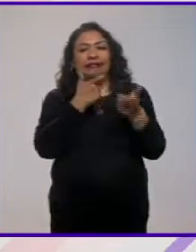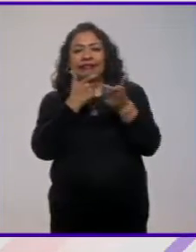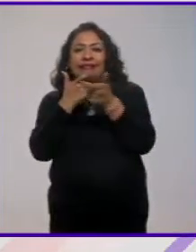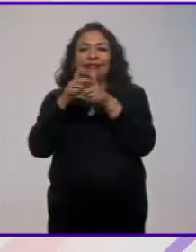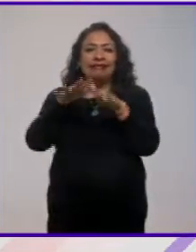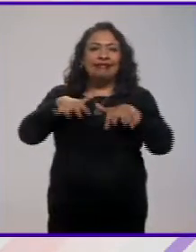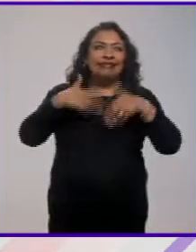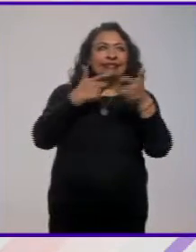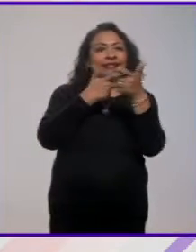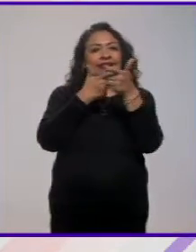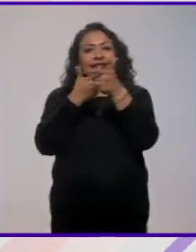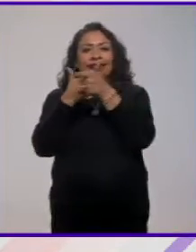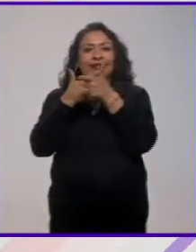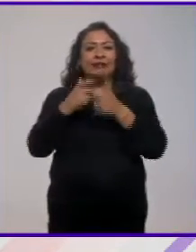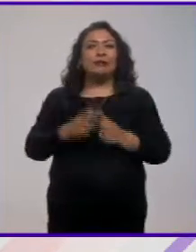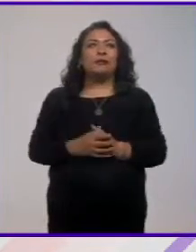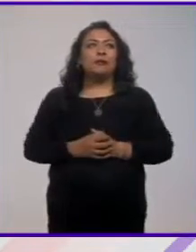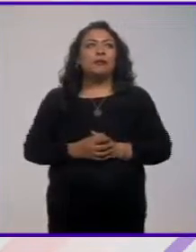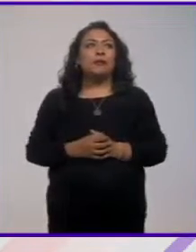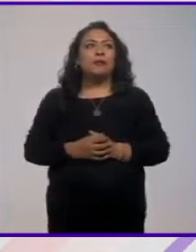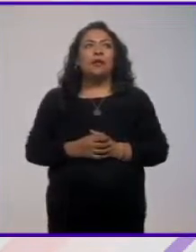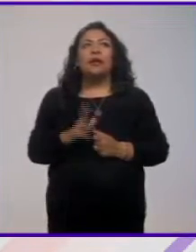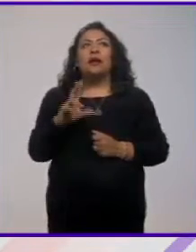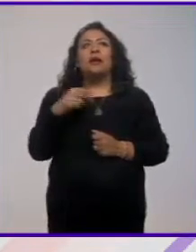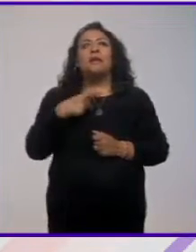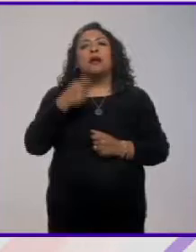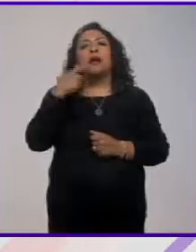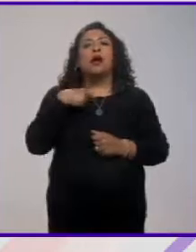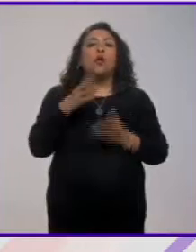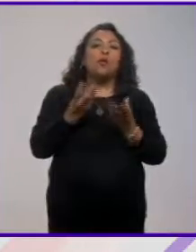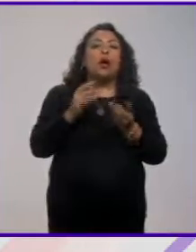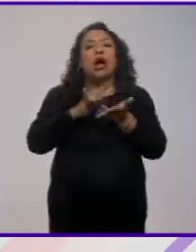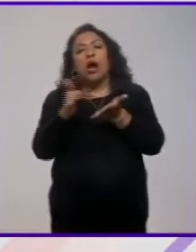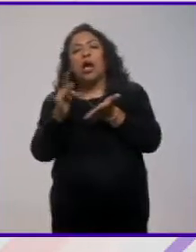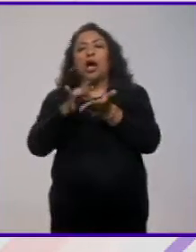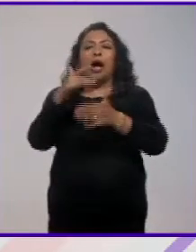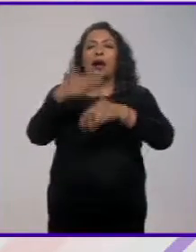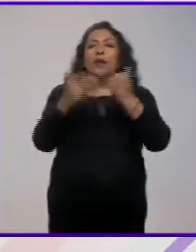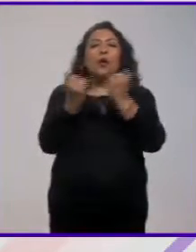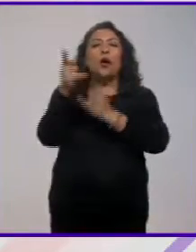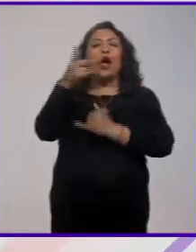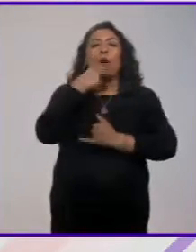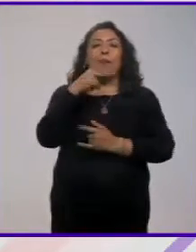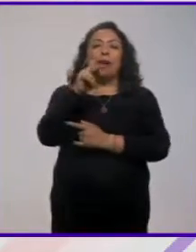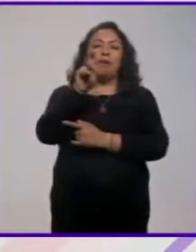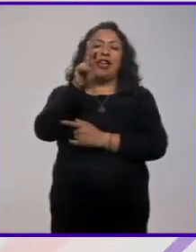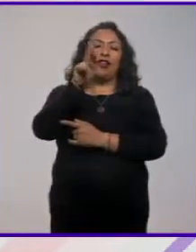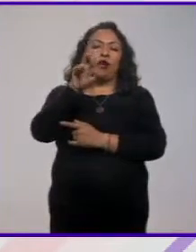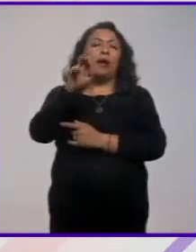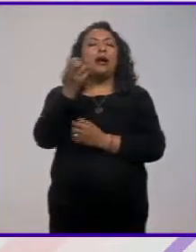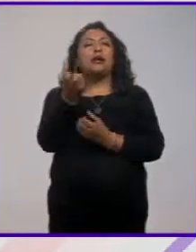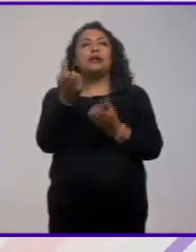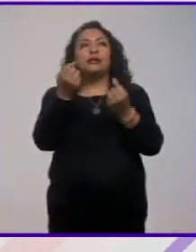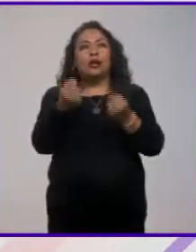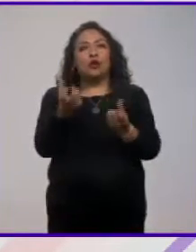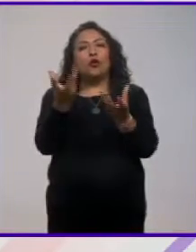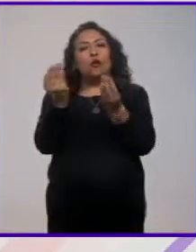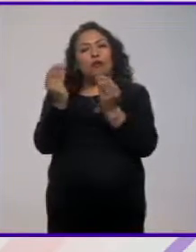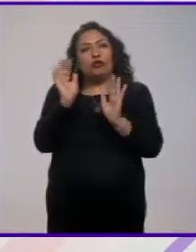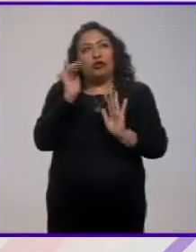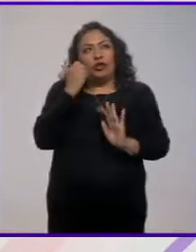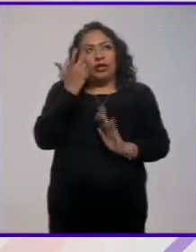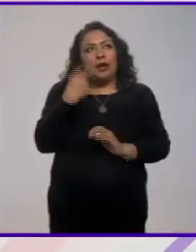No quiero terminar como Pedro Vargas, de muy agradecido. Que seguro muchos no saben quién es Pedro Vargas,